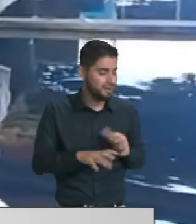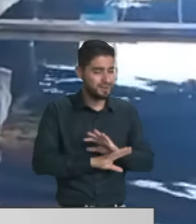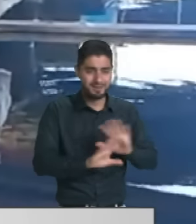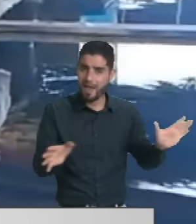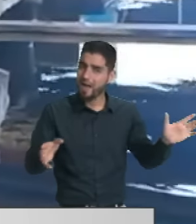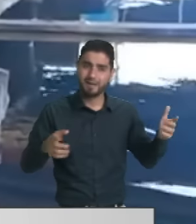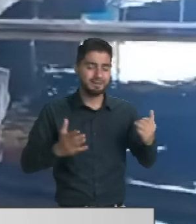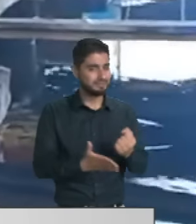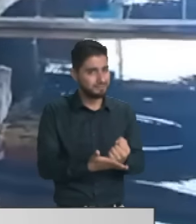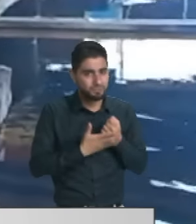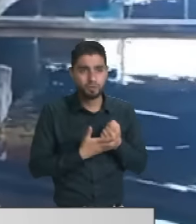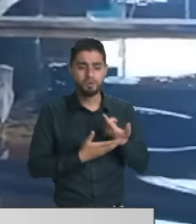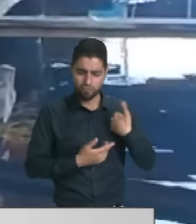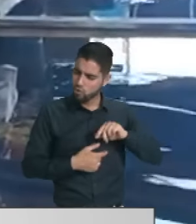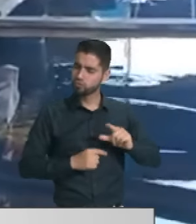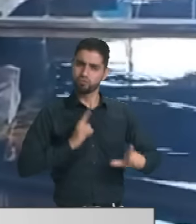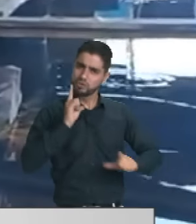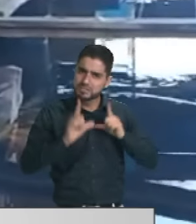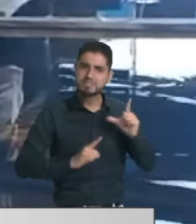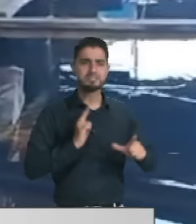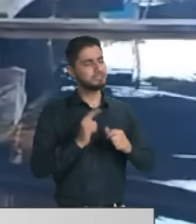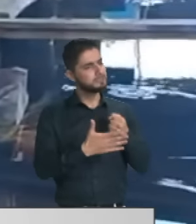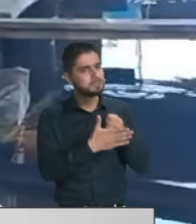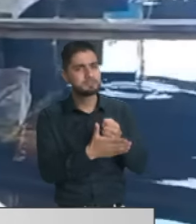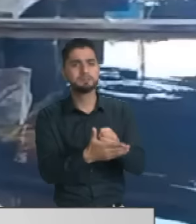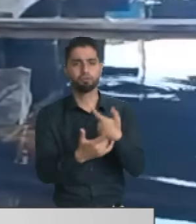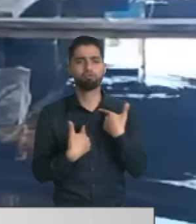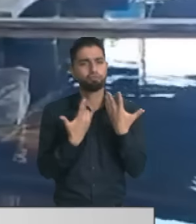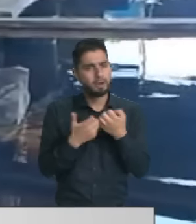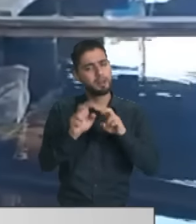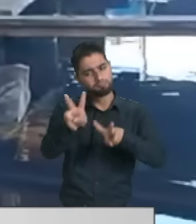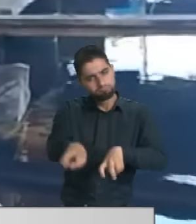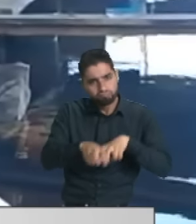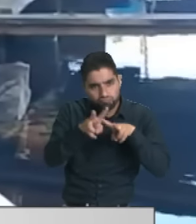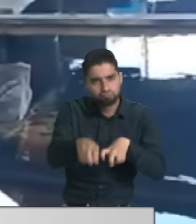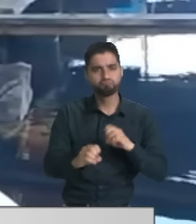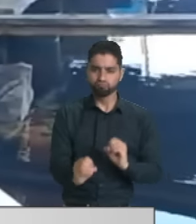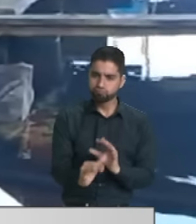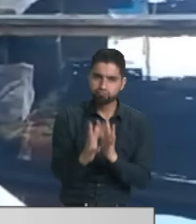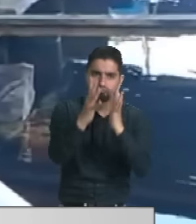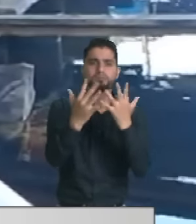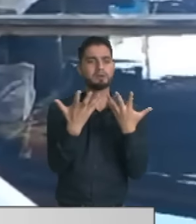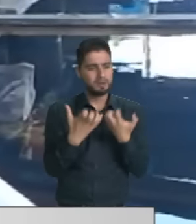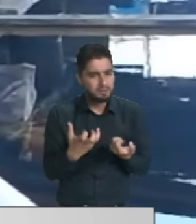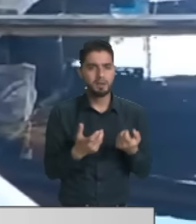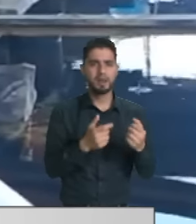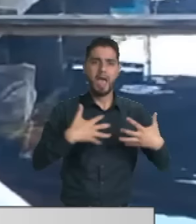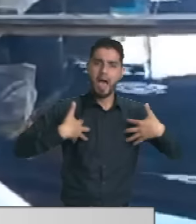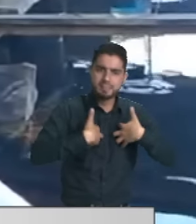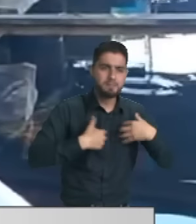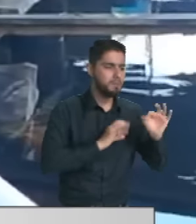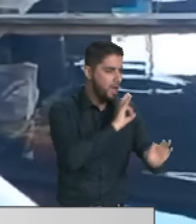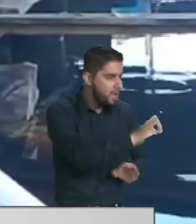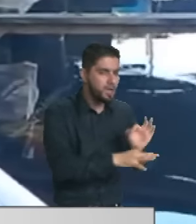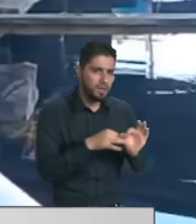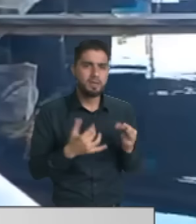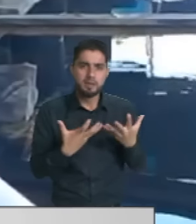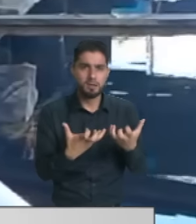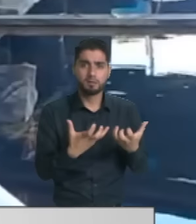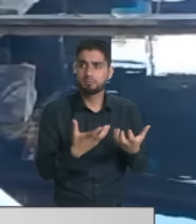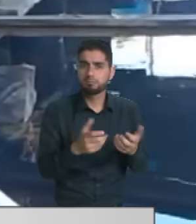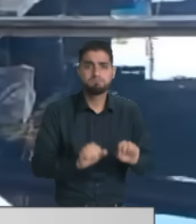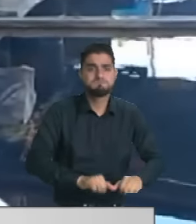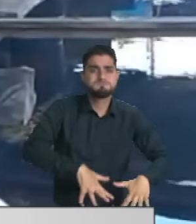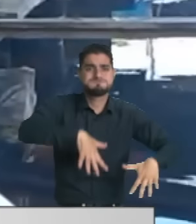porque nosotros somos ya para adelante, nosotros queremos cultivar, queremos sembrar, queremos todos los animales, porque nos vamos a perder animales